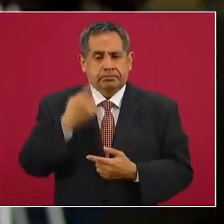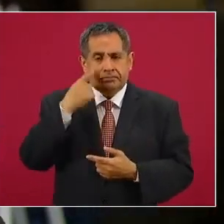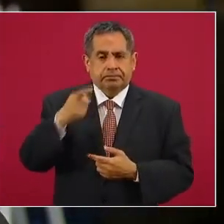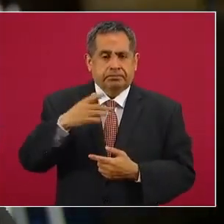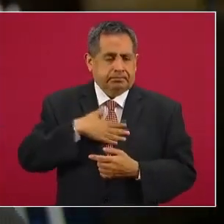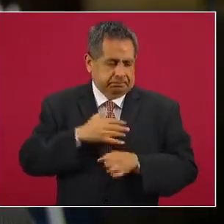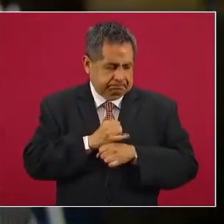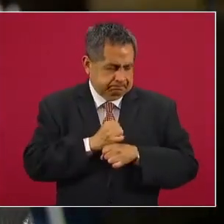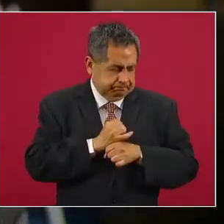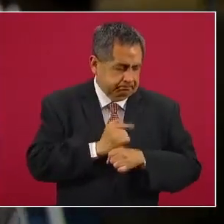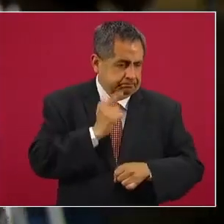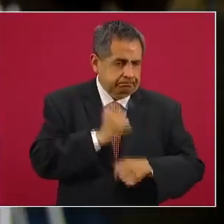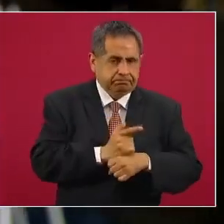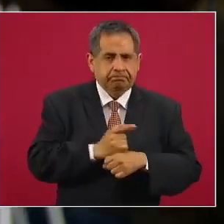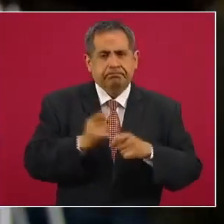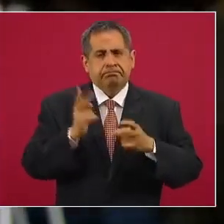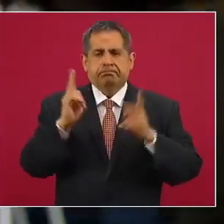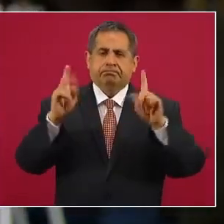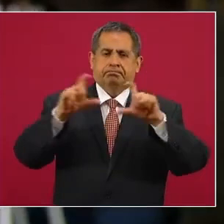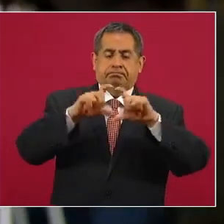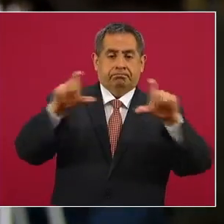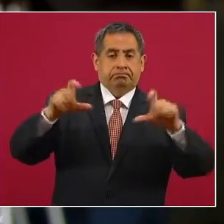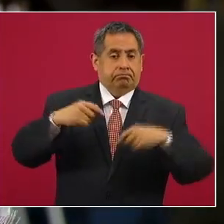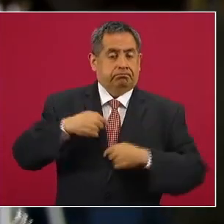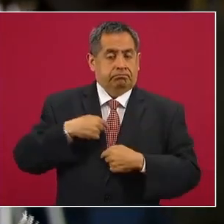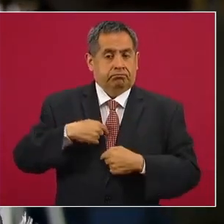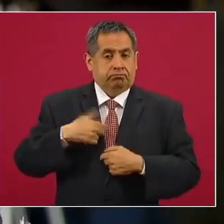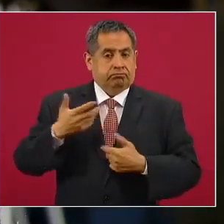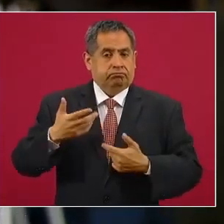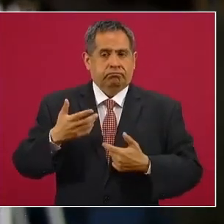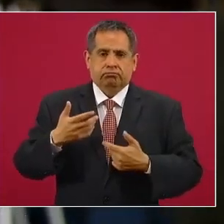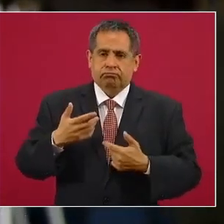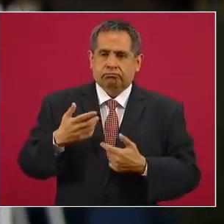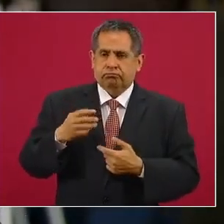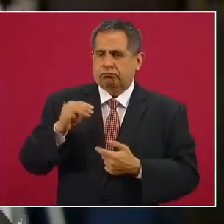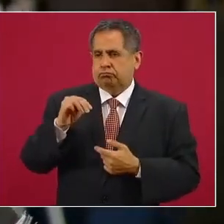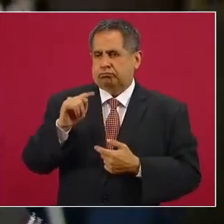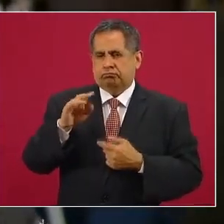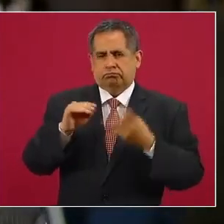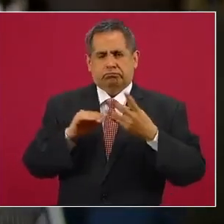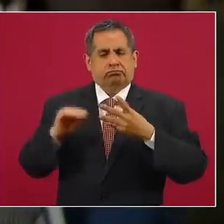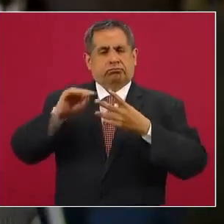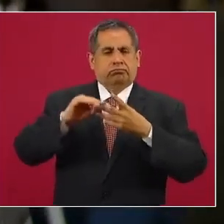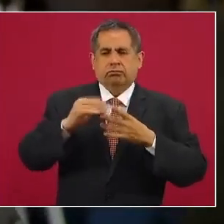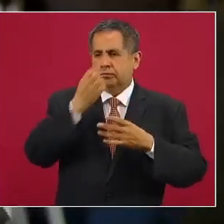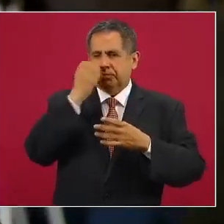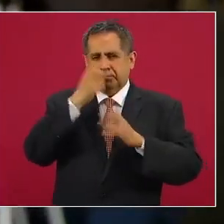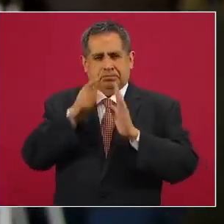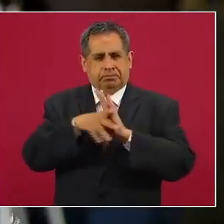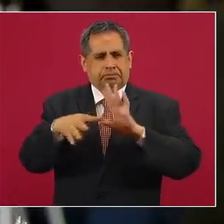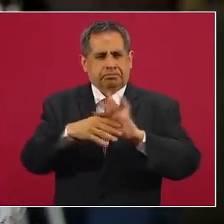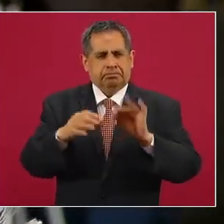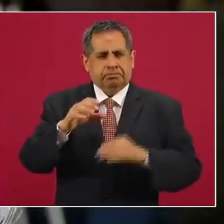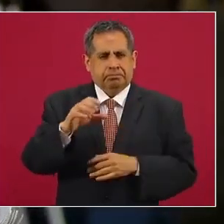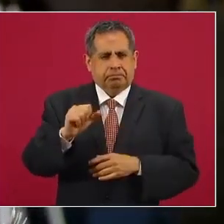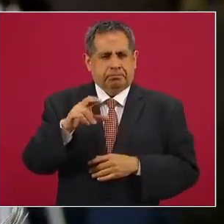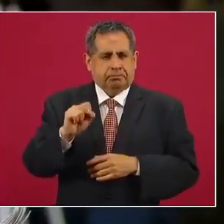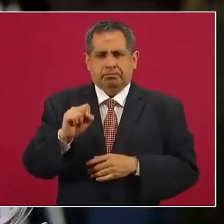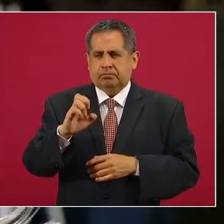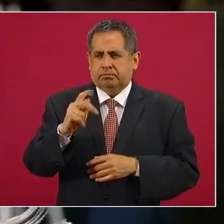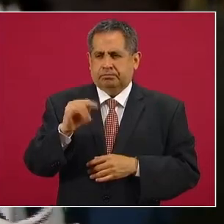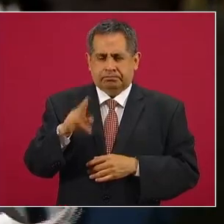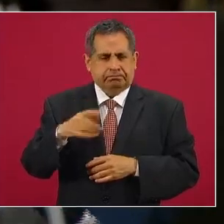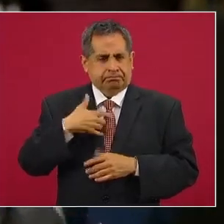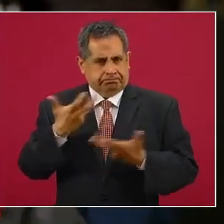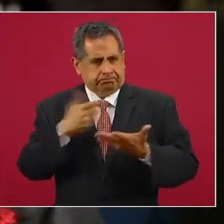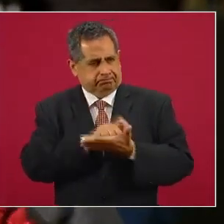gran reportaje para titularme como maestro en la Escuela de Periodismo Carlos Septién García,